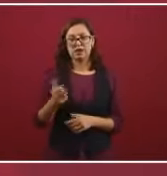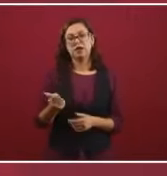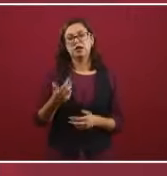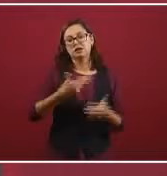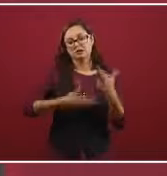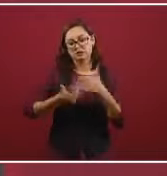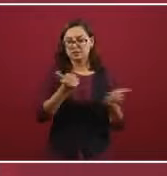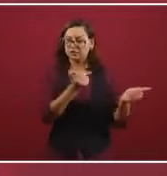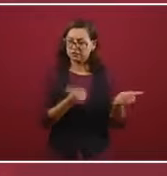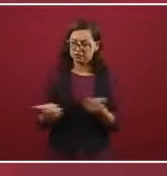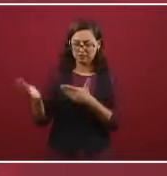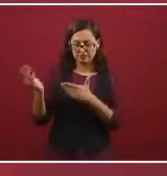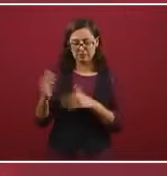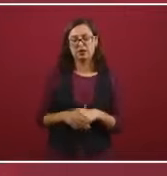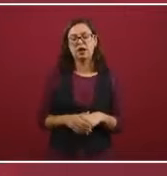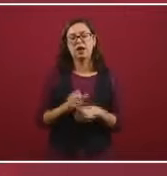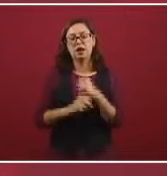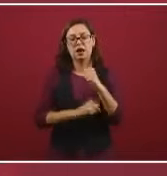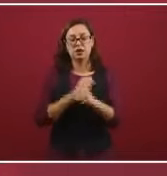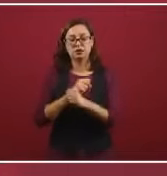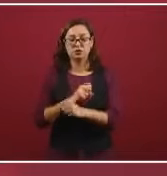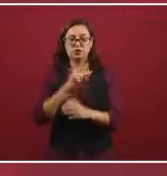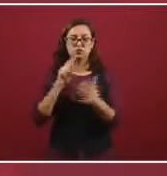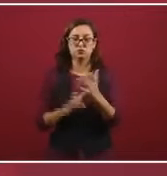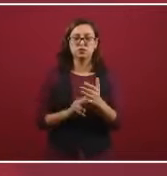sus países. En 2019, en el mes de agosto, fueron